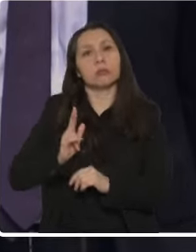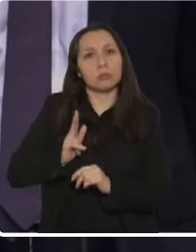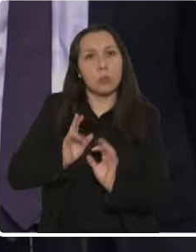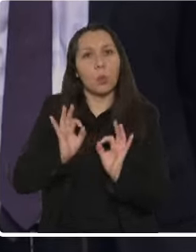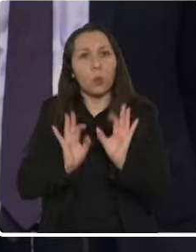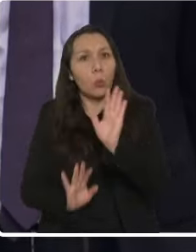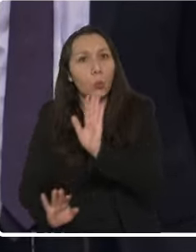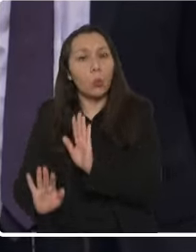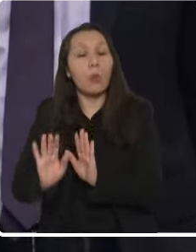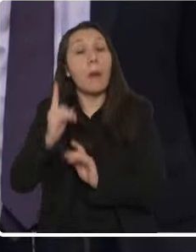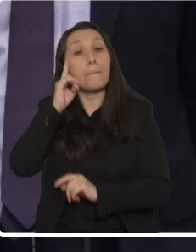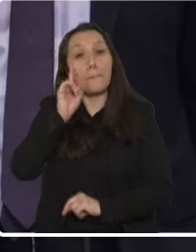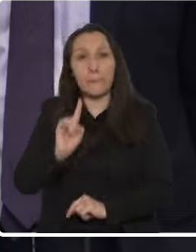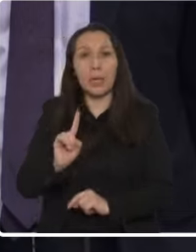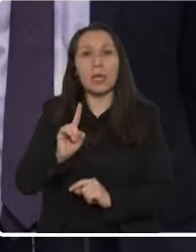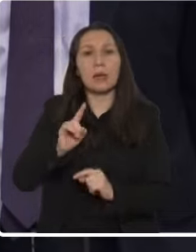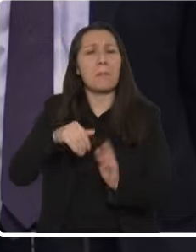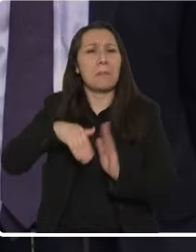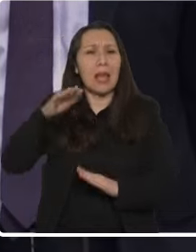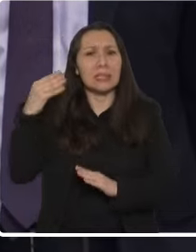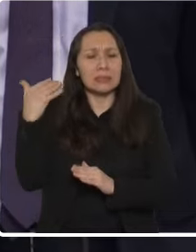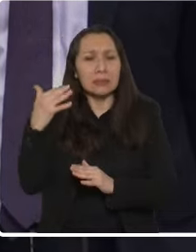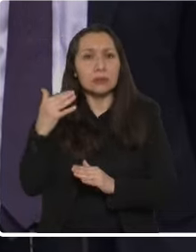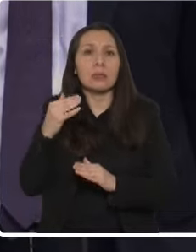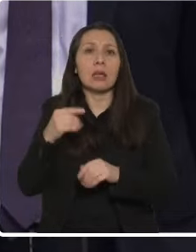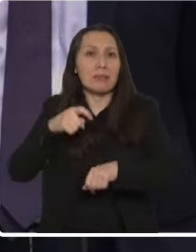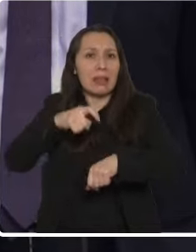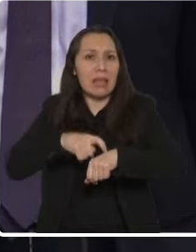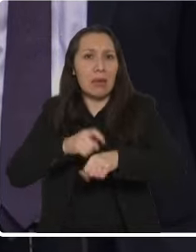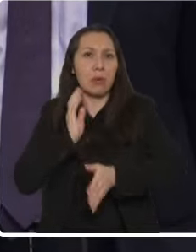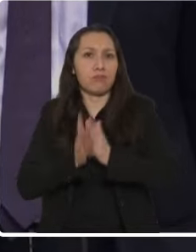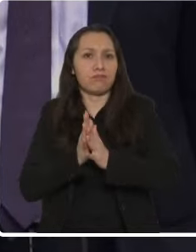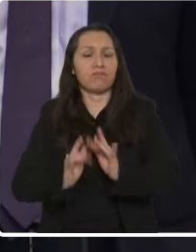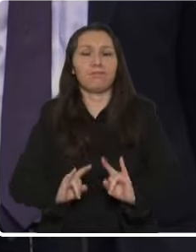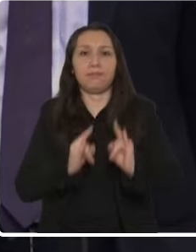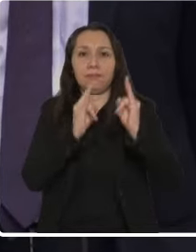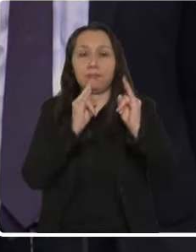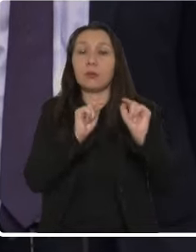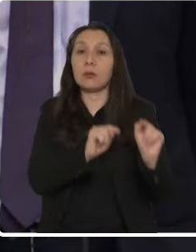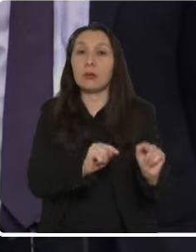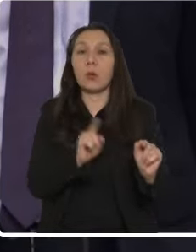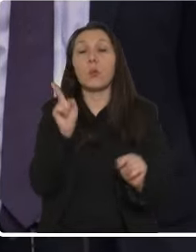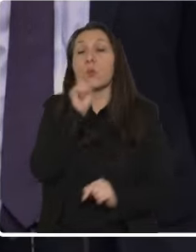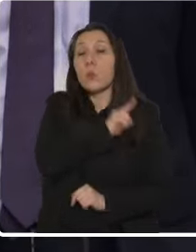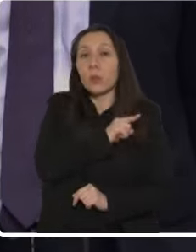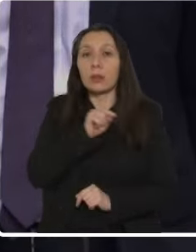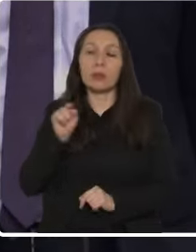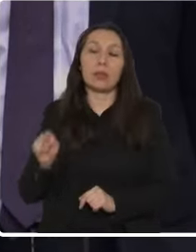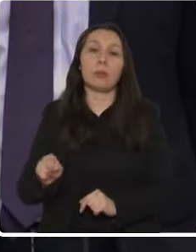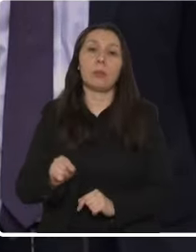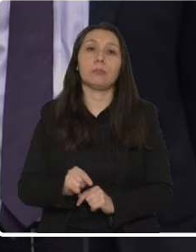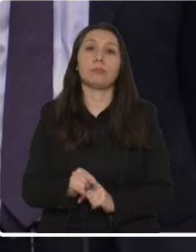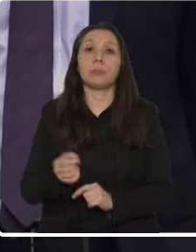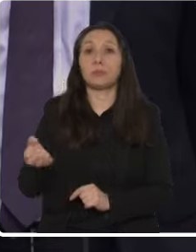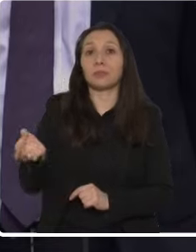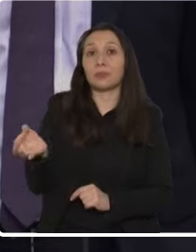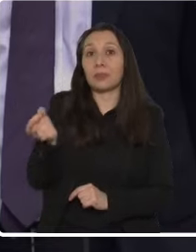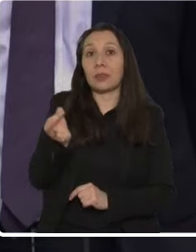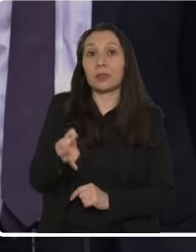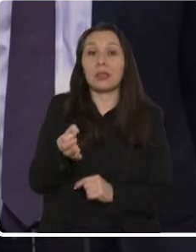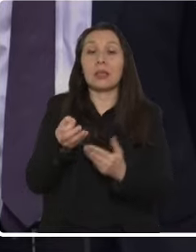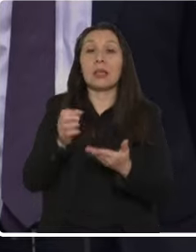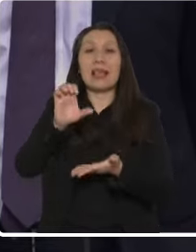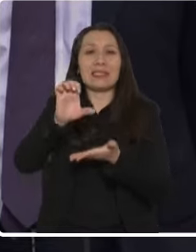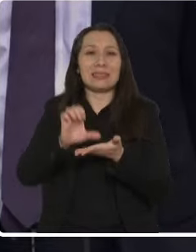prudencia, con cuidado, pero priorizando tiempos de ejecución rápido. Y por último, respecto a los planteamientos de estado de